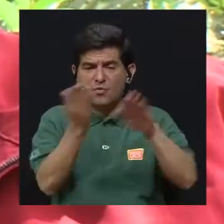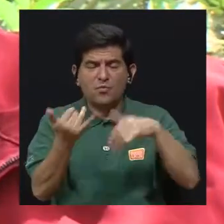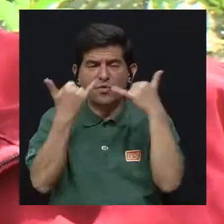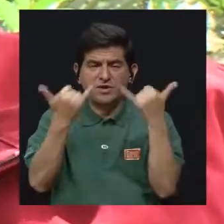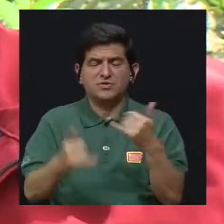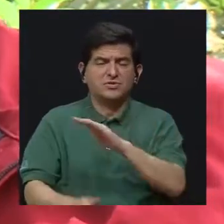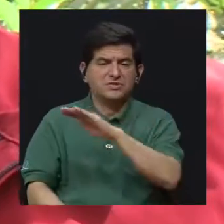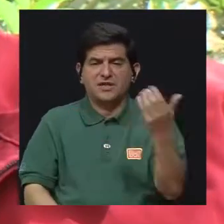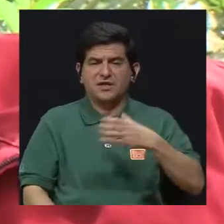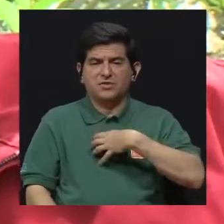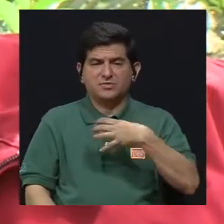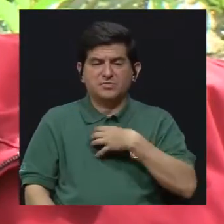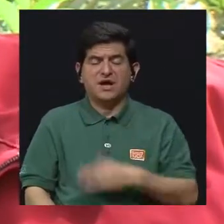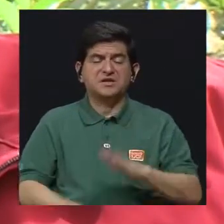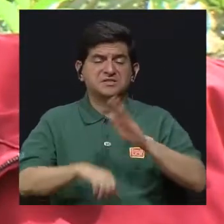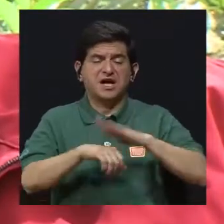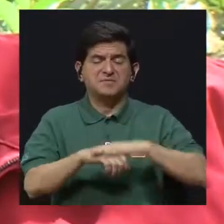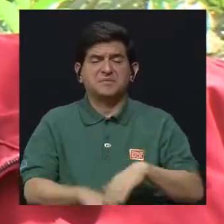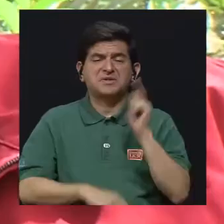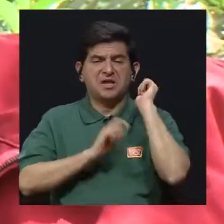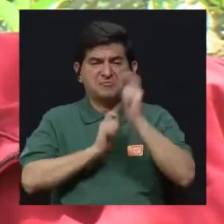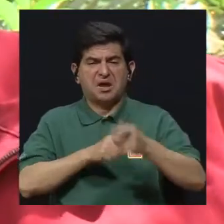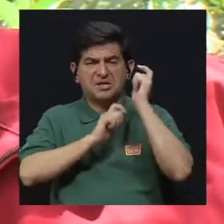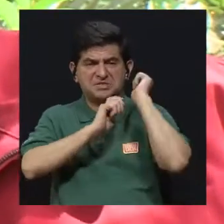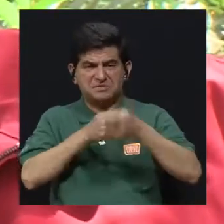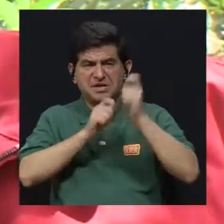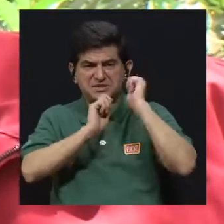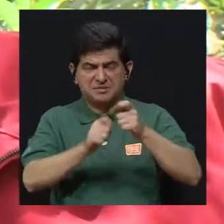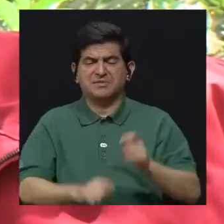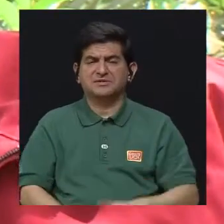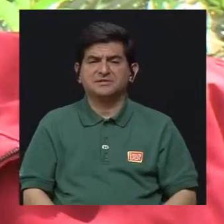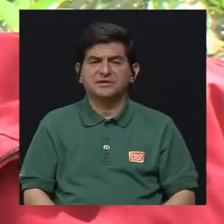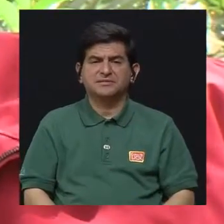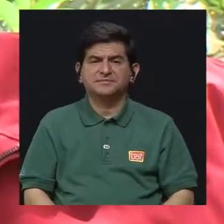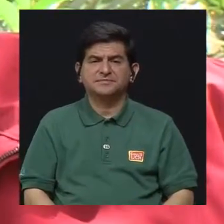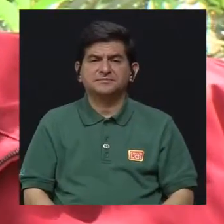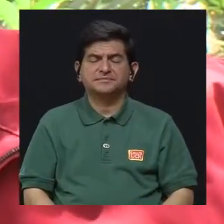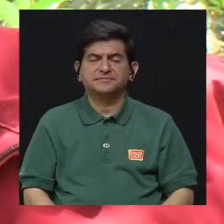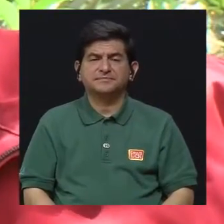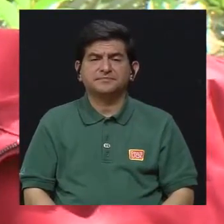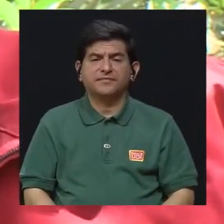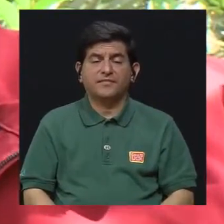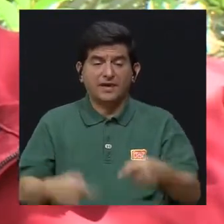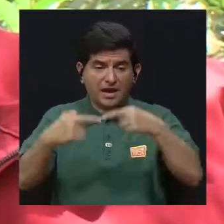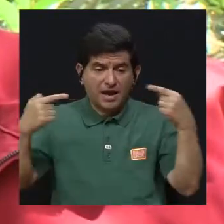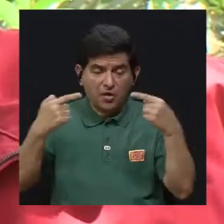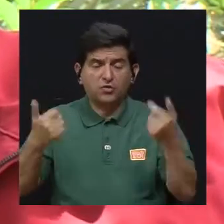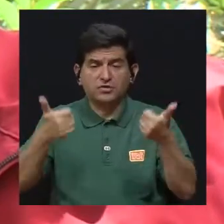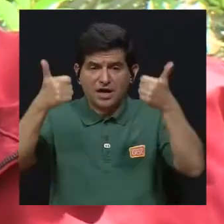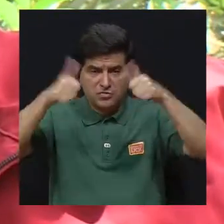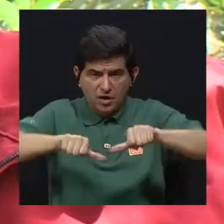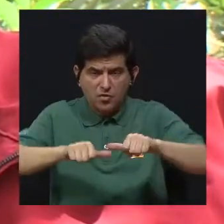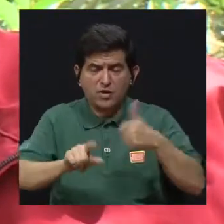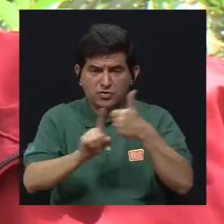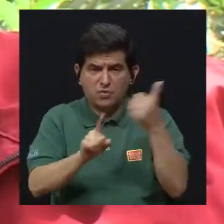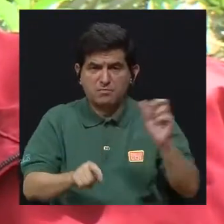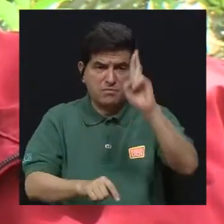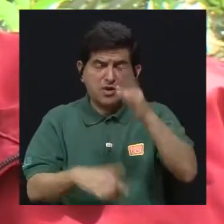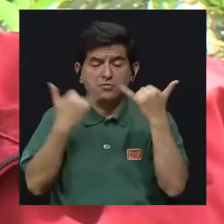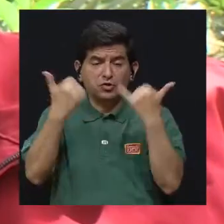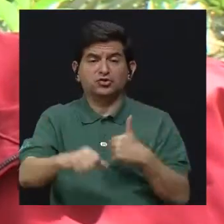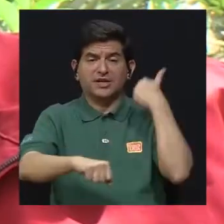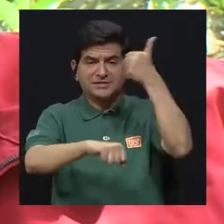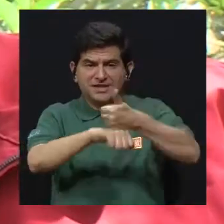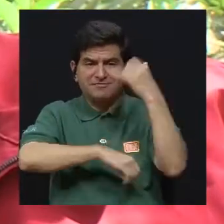Rica, como permitiendo esa pesca indiscriminada, y resulta que contradiciendo acuerdos que el mismo Costa Rica